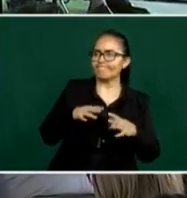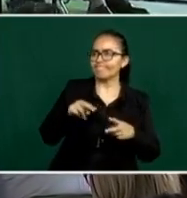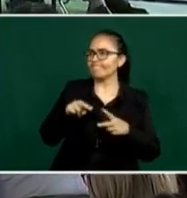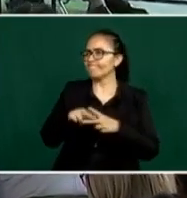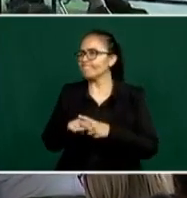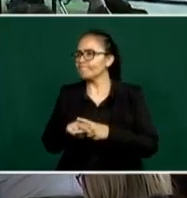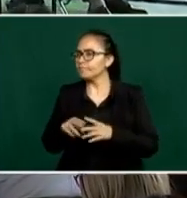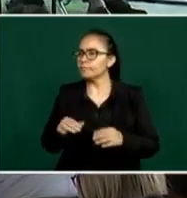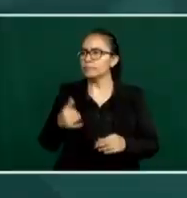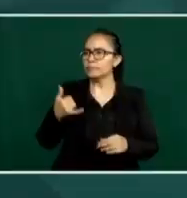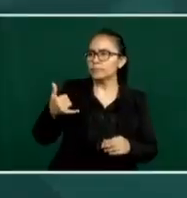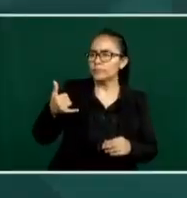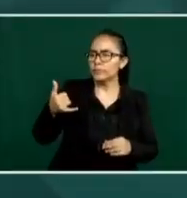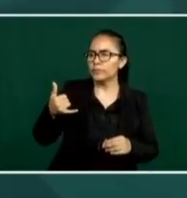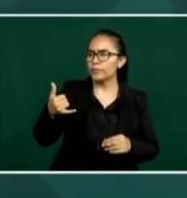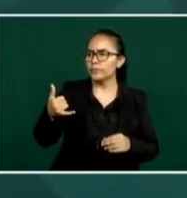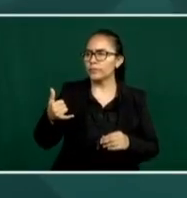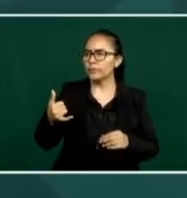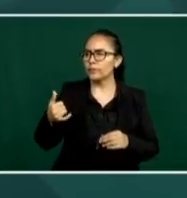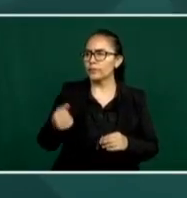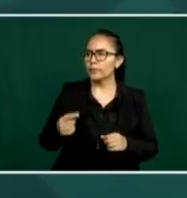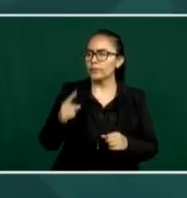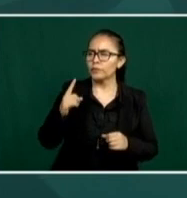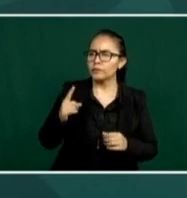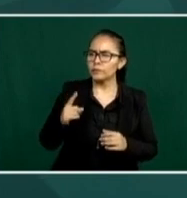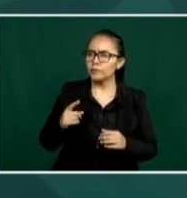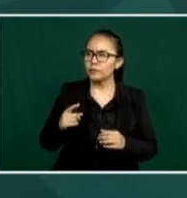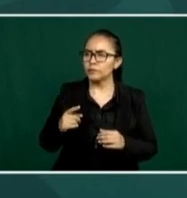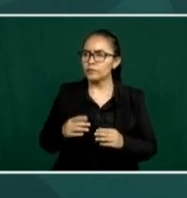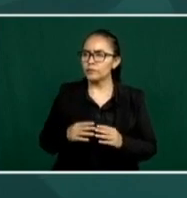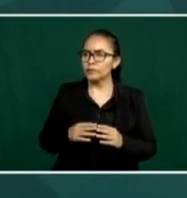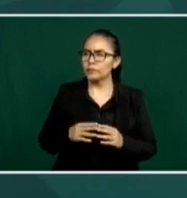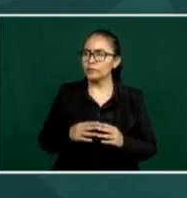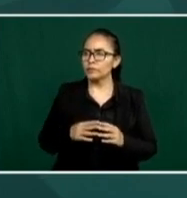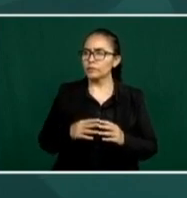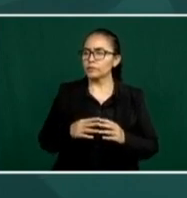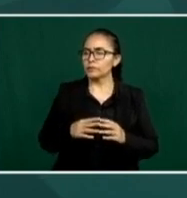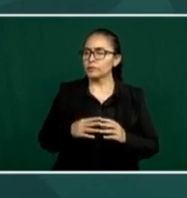Y le dan volumen a eso,